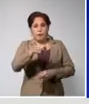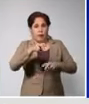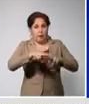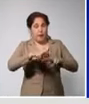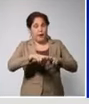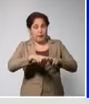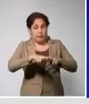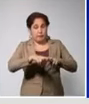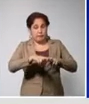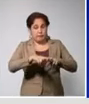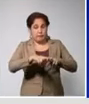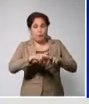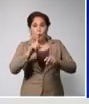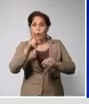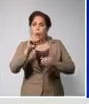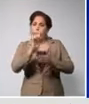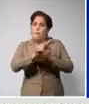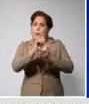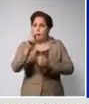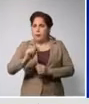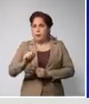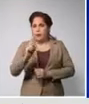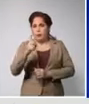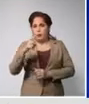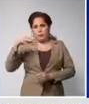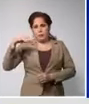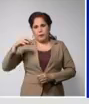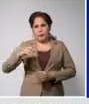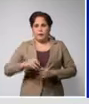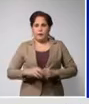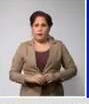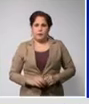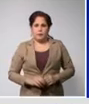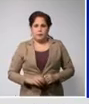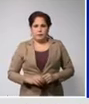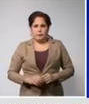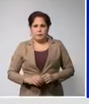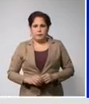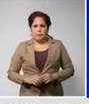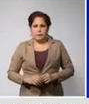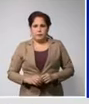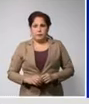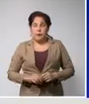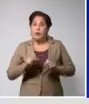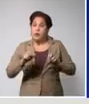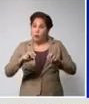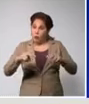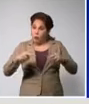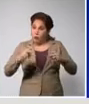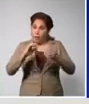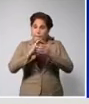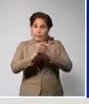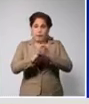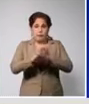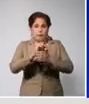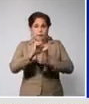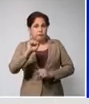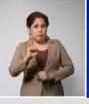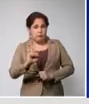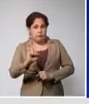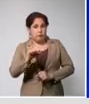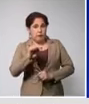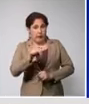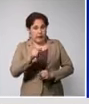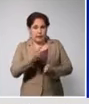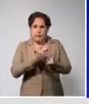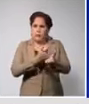y uno de Mayabeque y uno de Pinar del Río. Y nuevamente Melena del Sur se mantiene